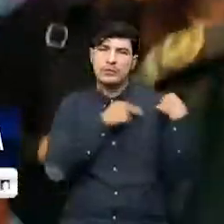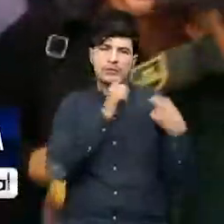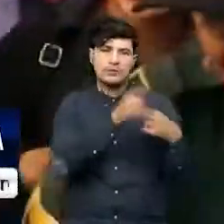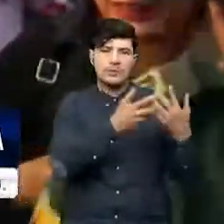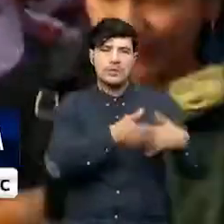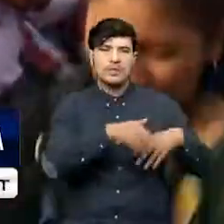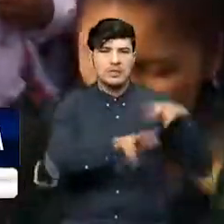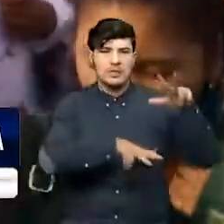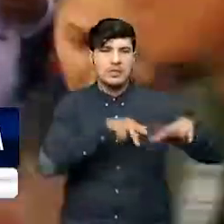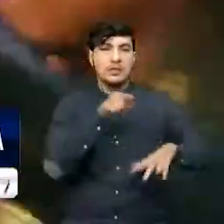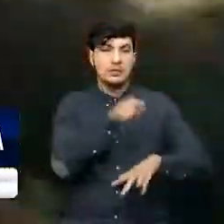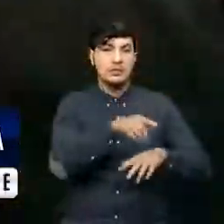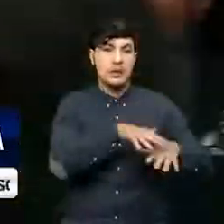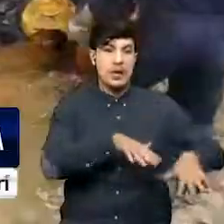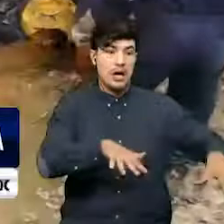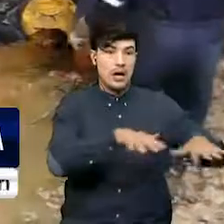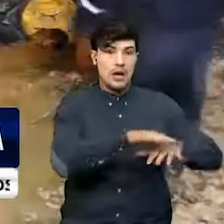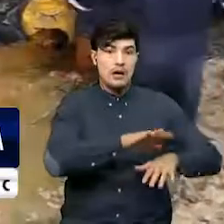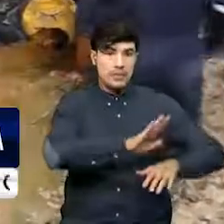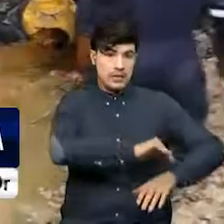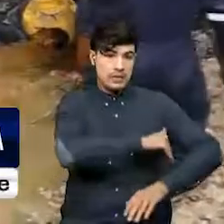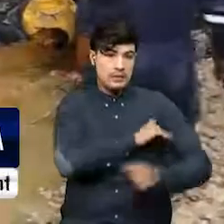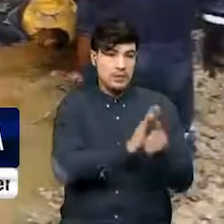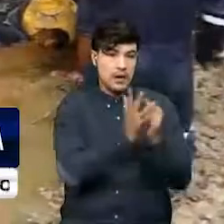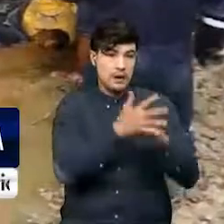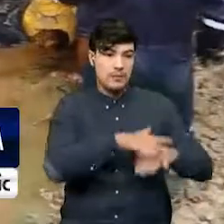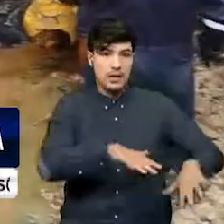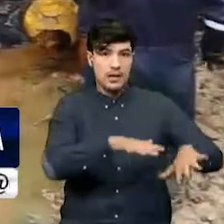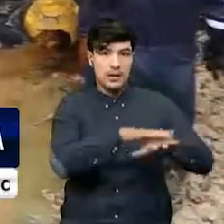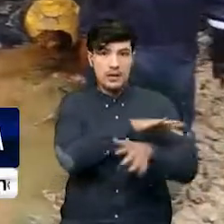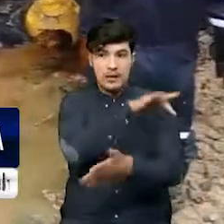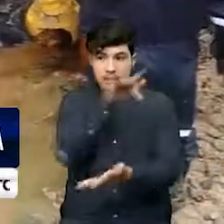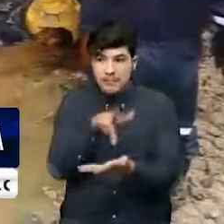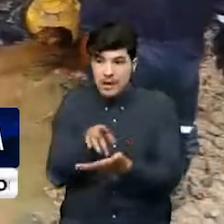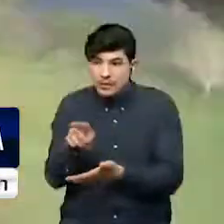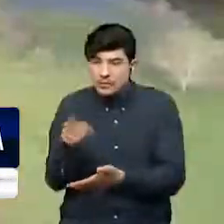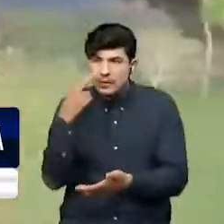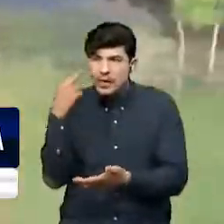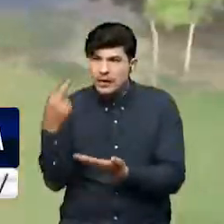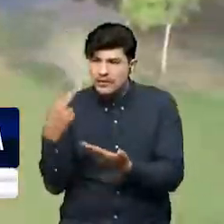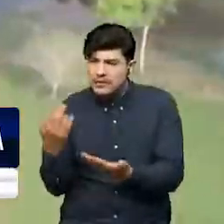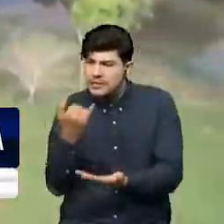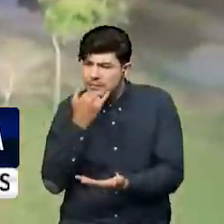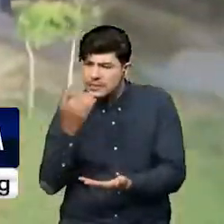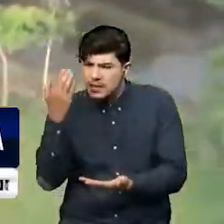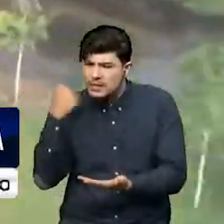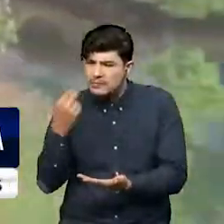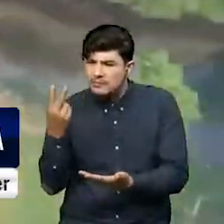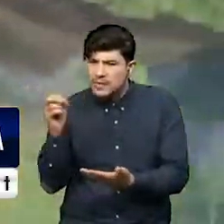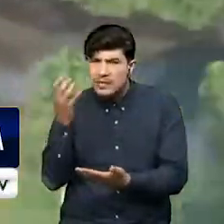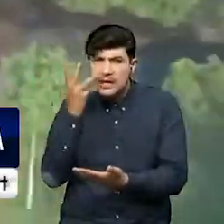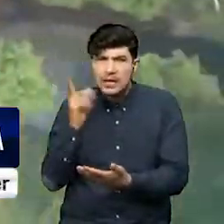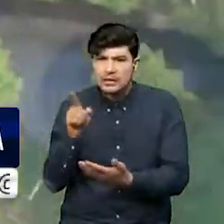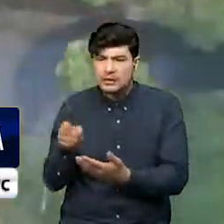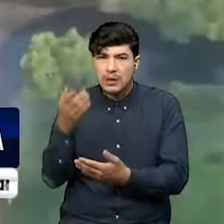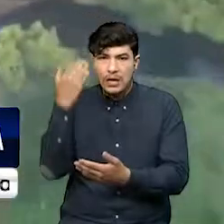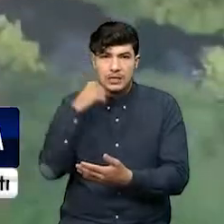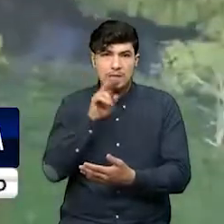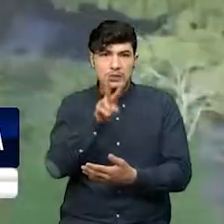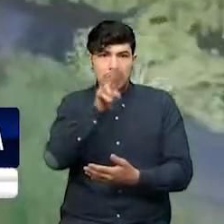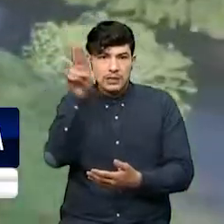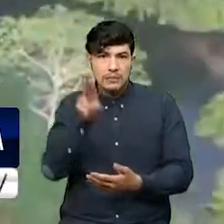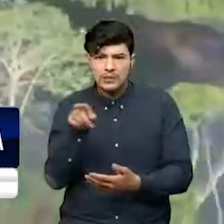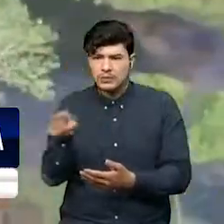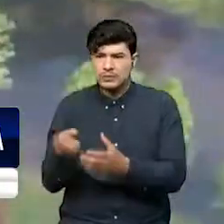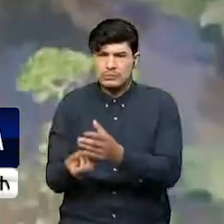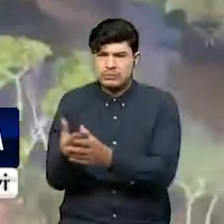al sector de la lizama para comprobar la difícil situación ambiental que se presenta desde hace 20 días desde el pasado 2 de marzo